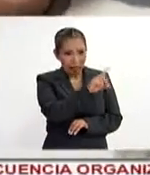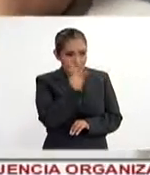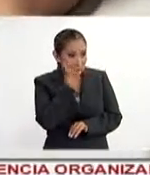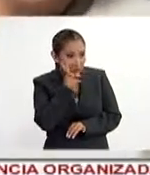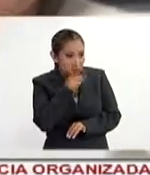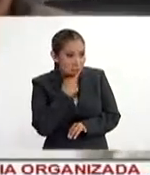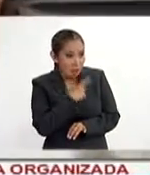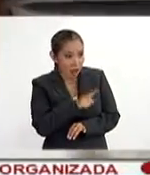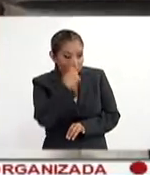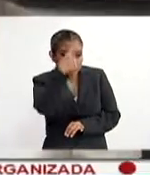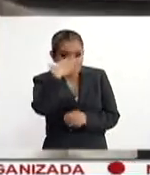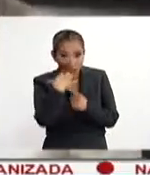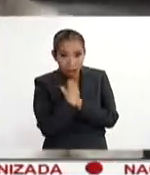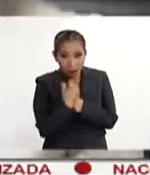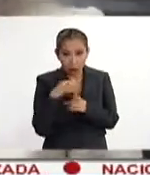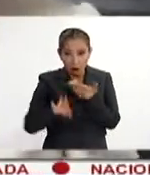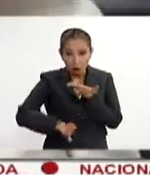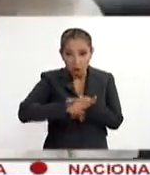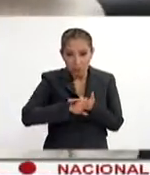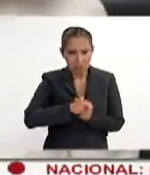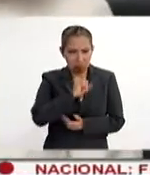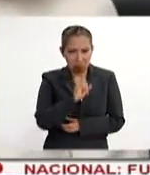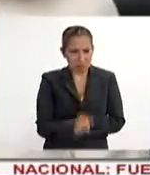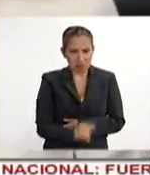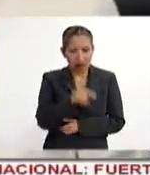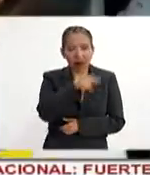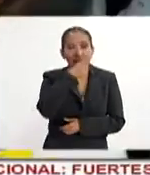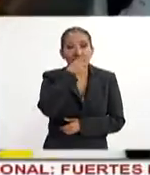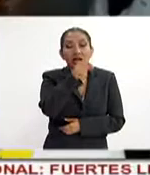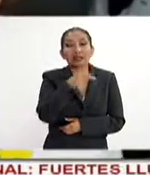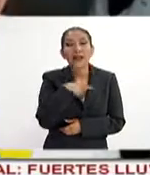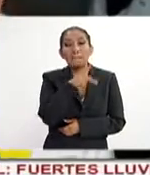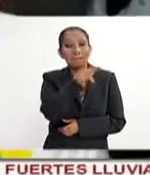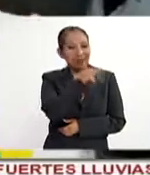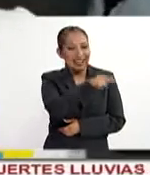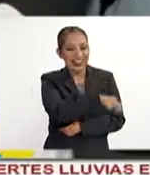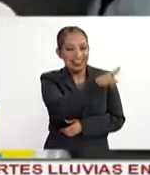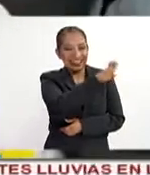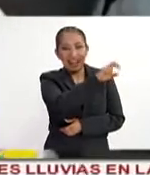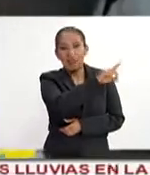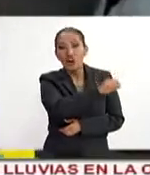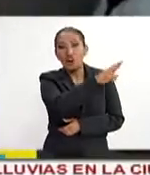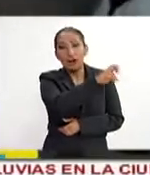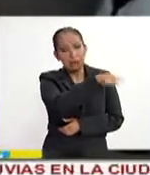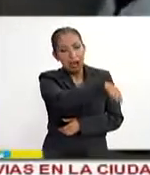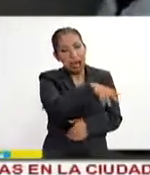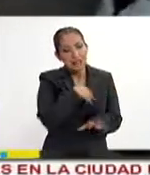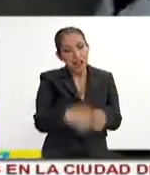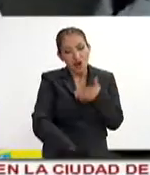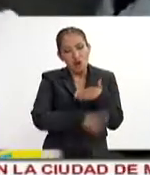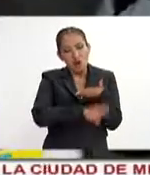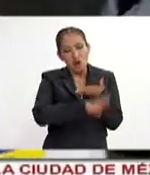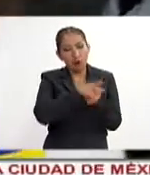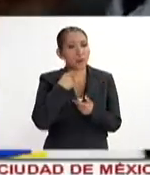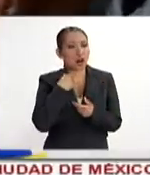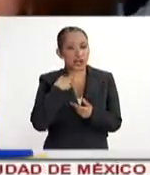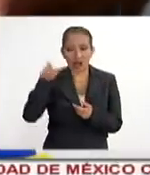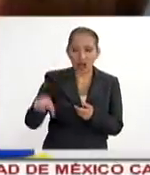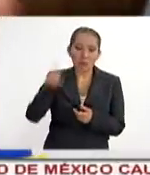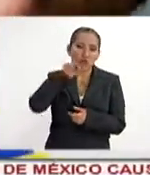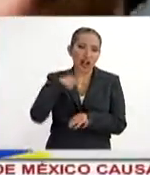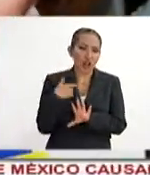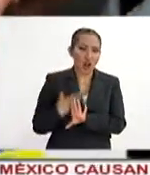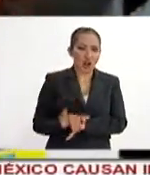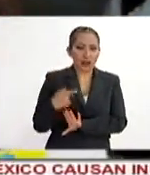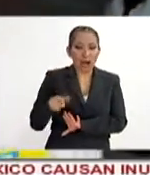tienen órdenes de aprehensión en su contra. Aseguró que el priista Ricardo Ramírez Nieto está ejerciendo violencia política de género en su